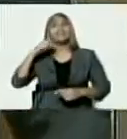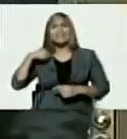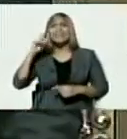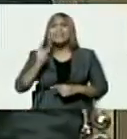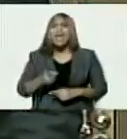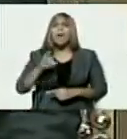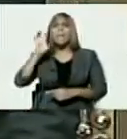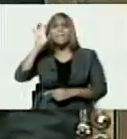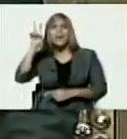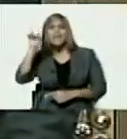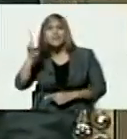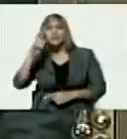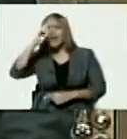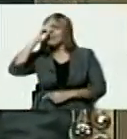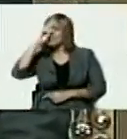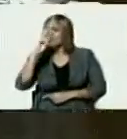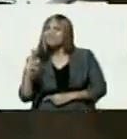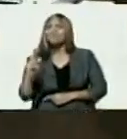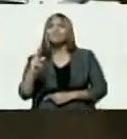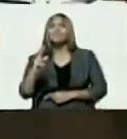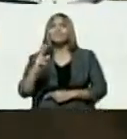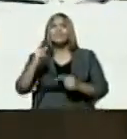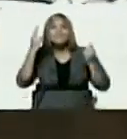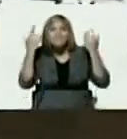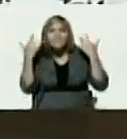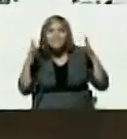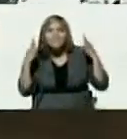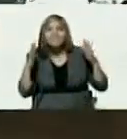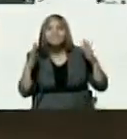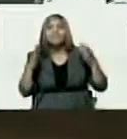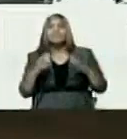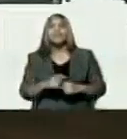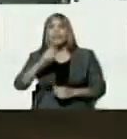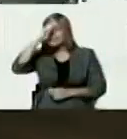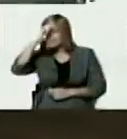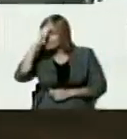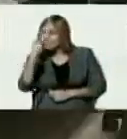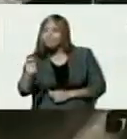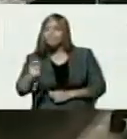sean aplaudidos y que sean reconocidos.